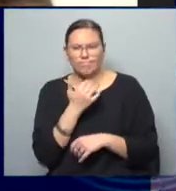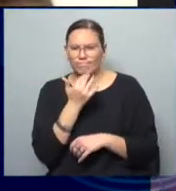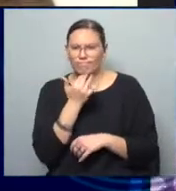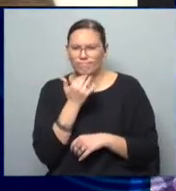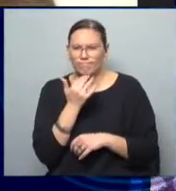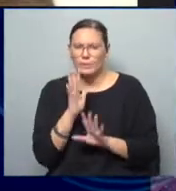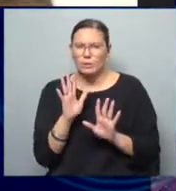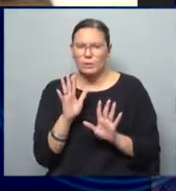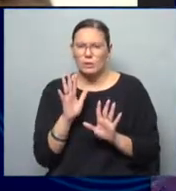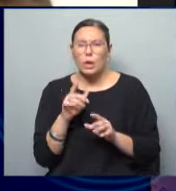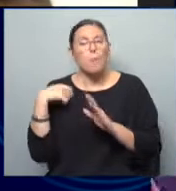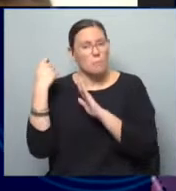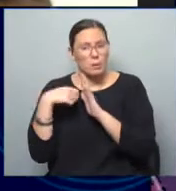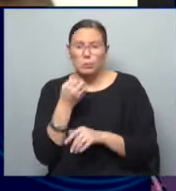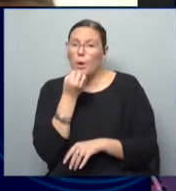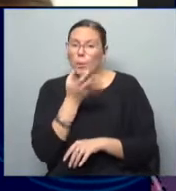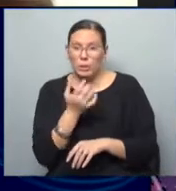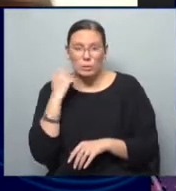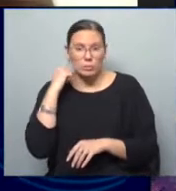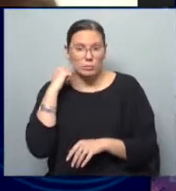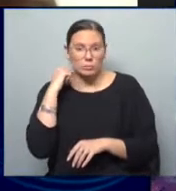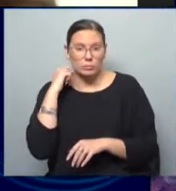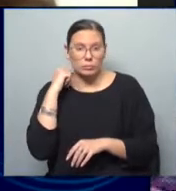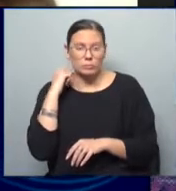en un merengue. Gran película.